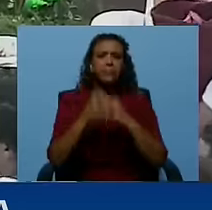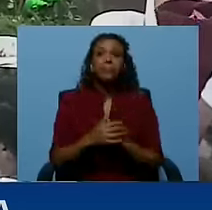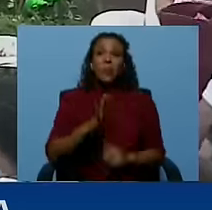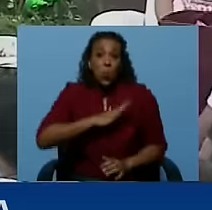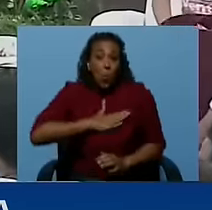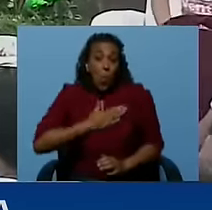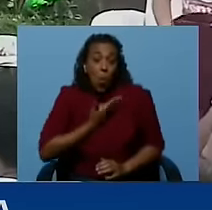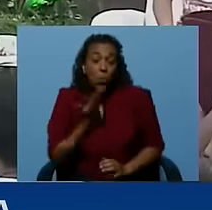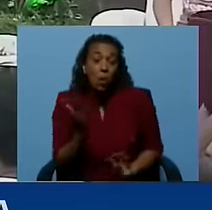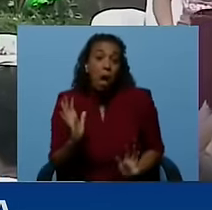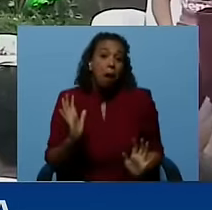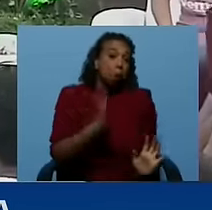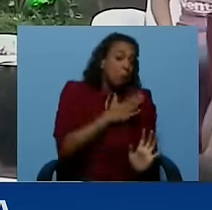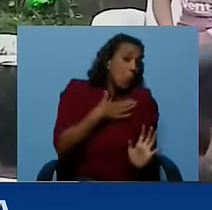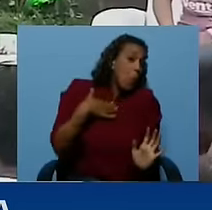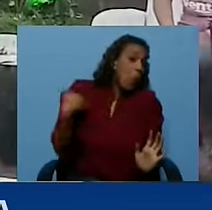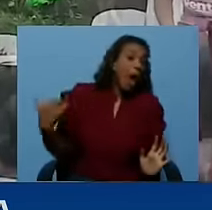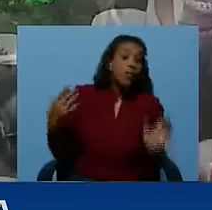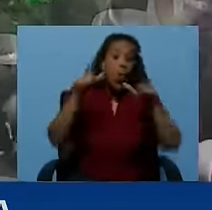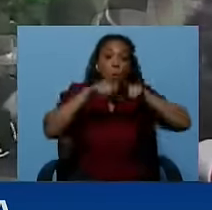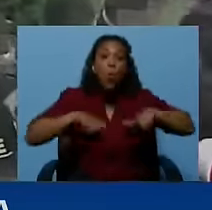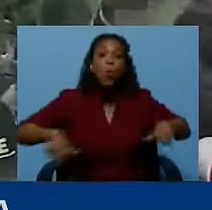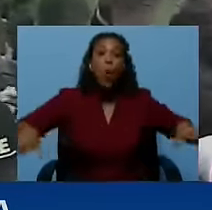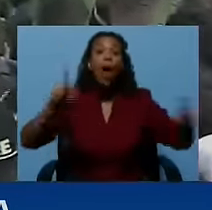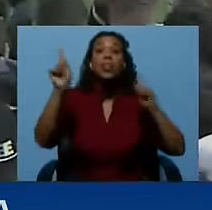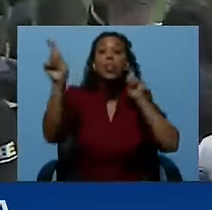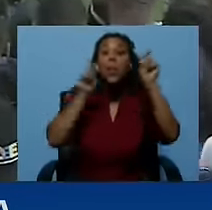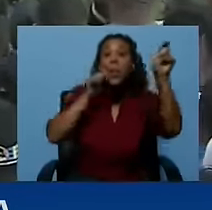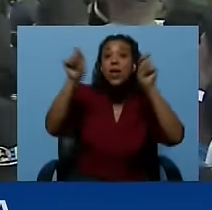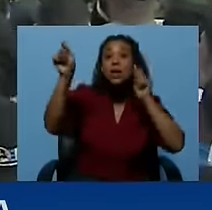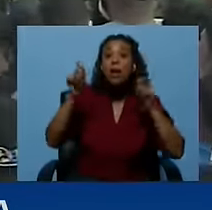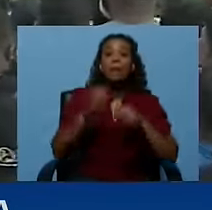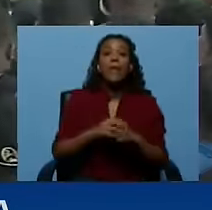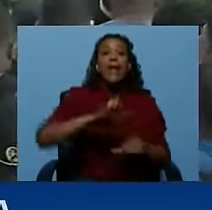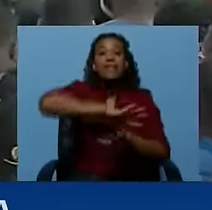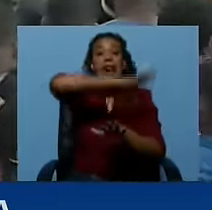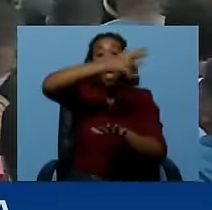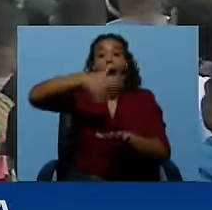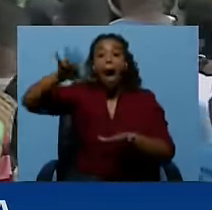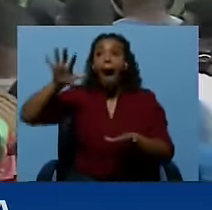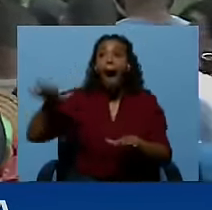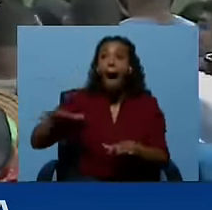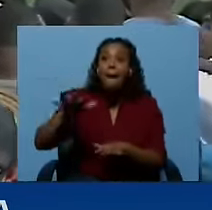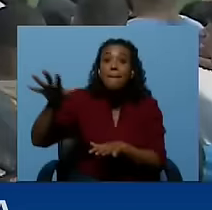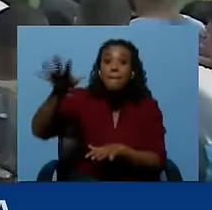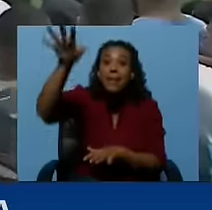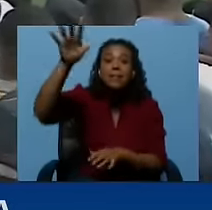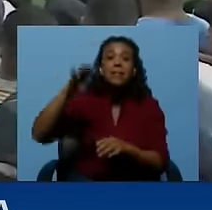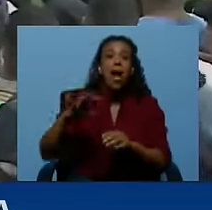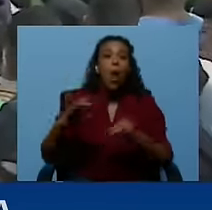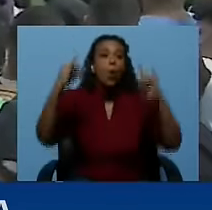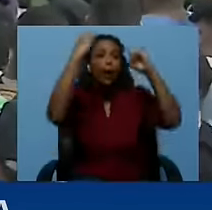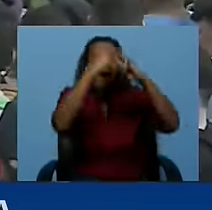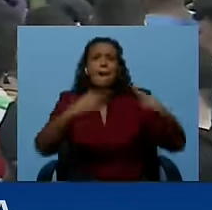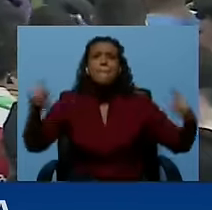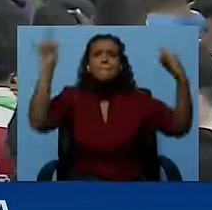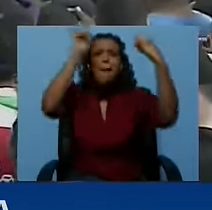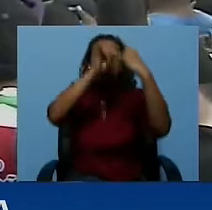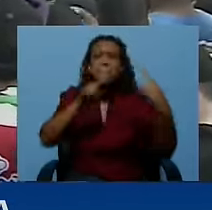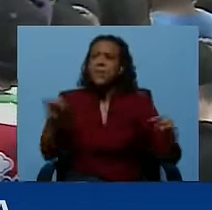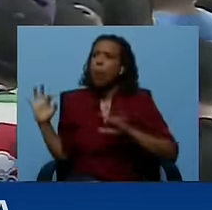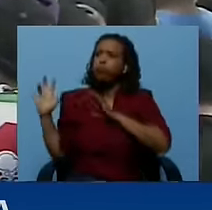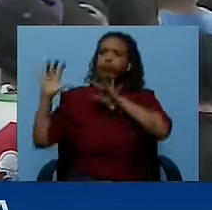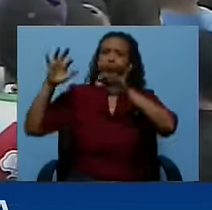Podemos agarrar los espacios turísticos del Guareira Repano y hacemos un campamento y nos